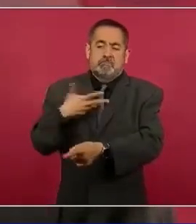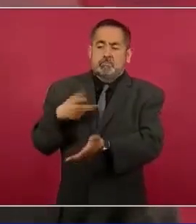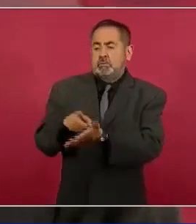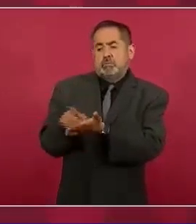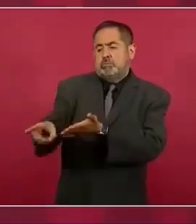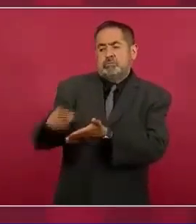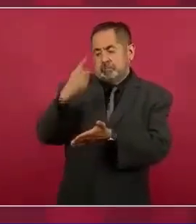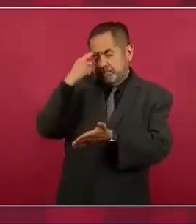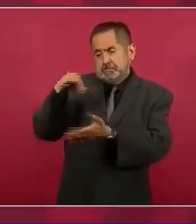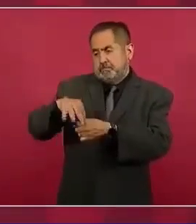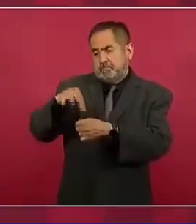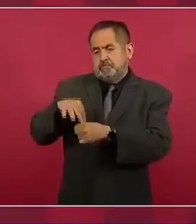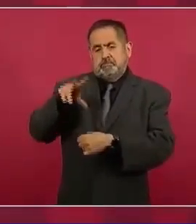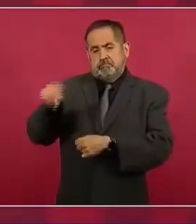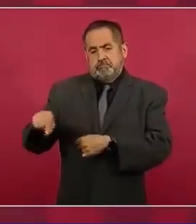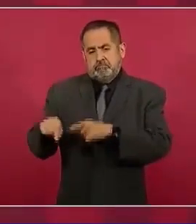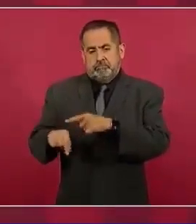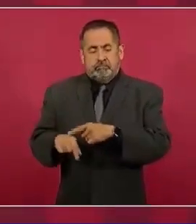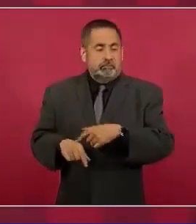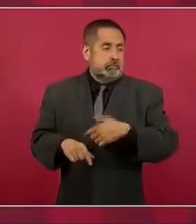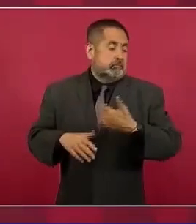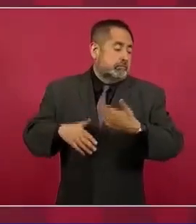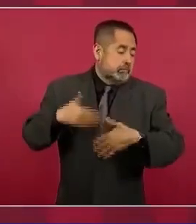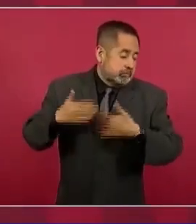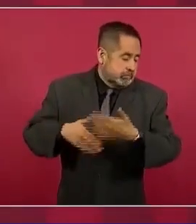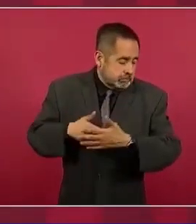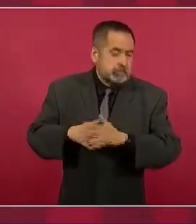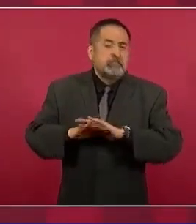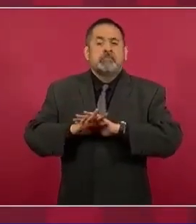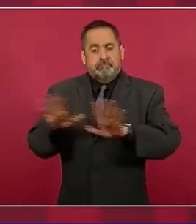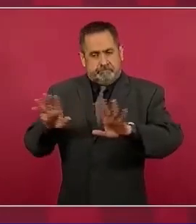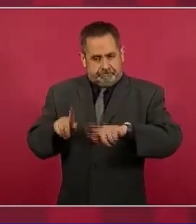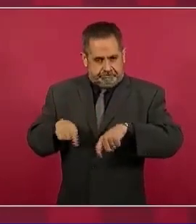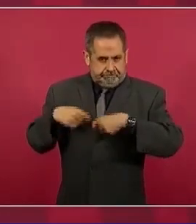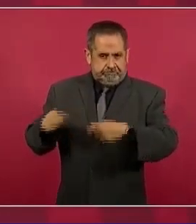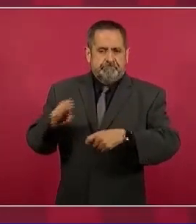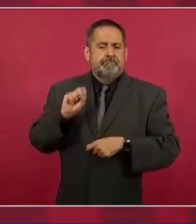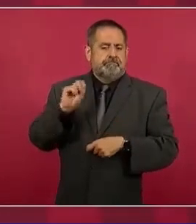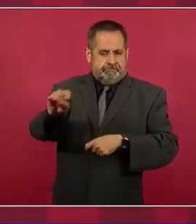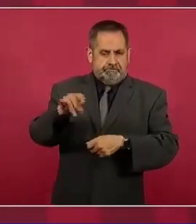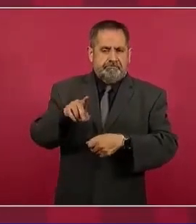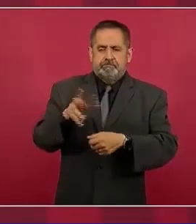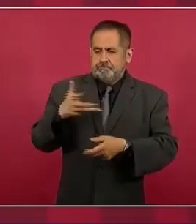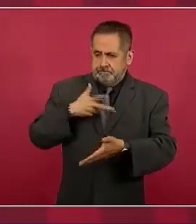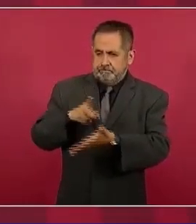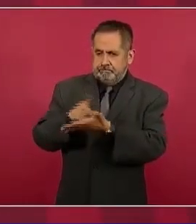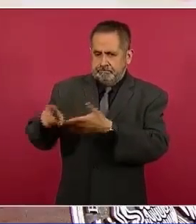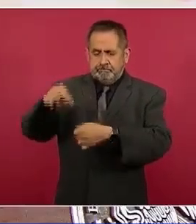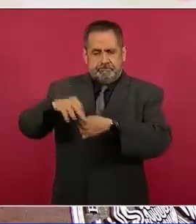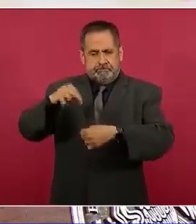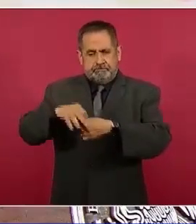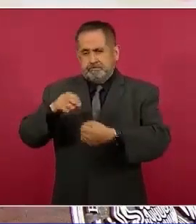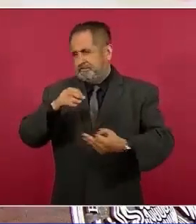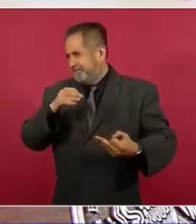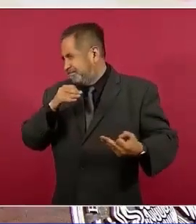Después se obtuvo el derecho al voto